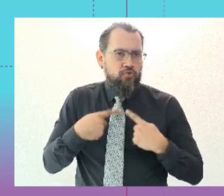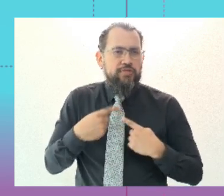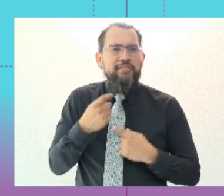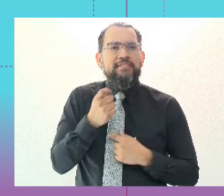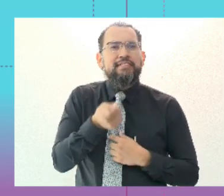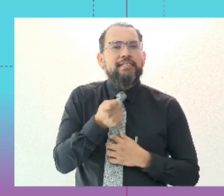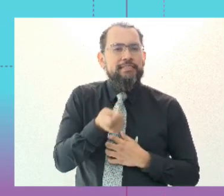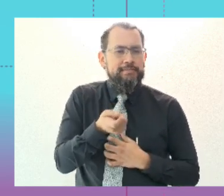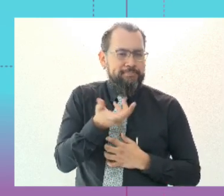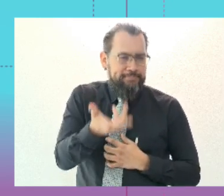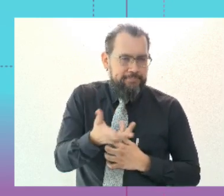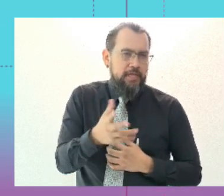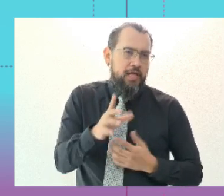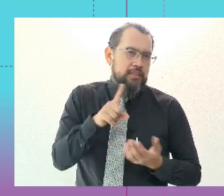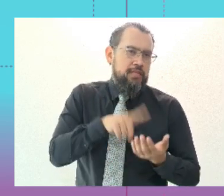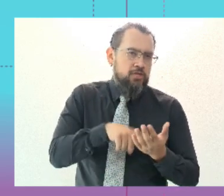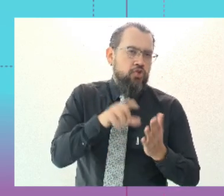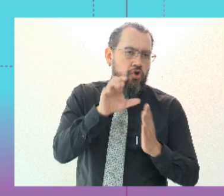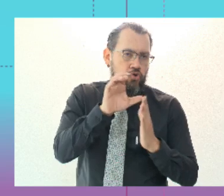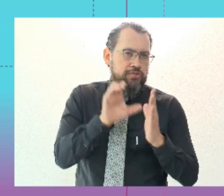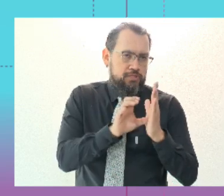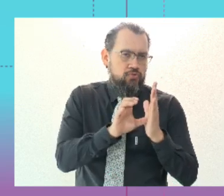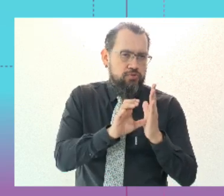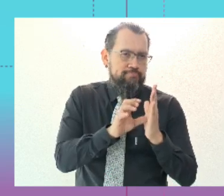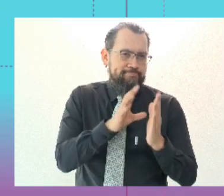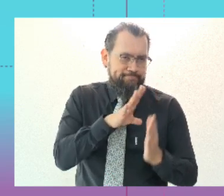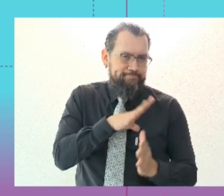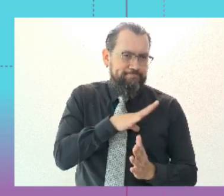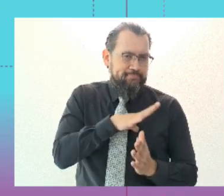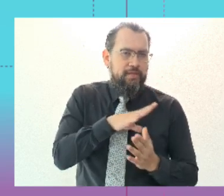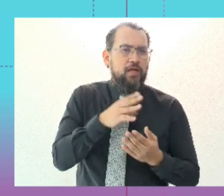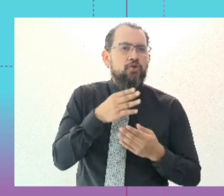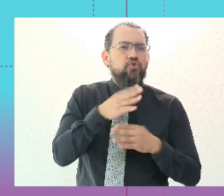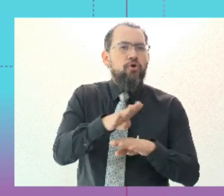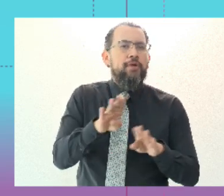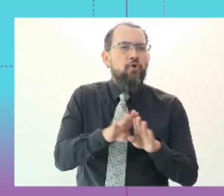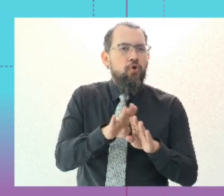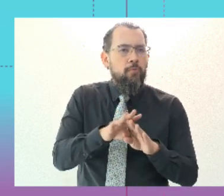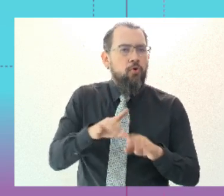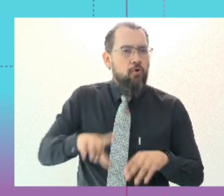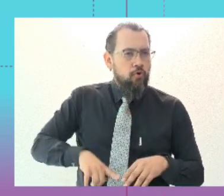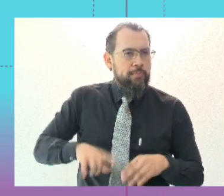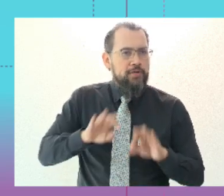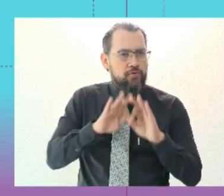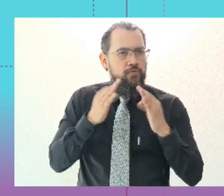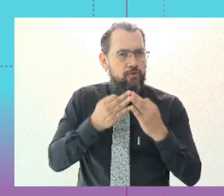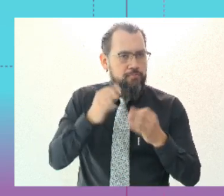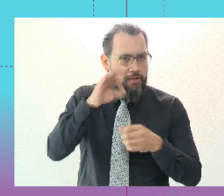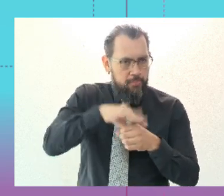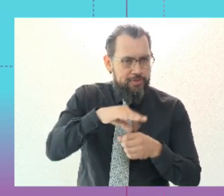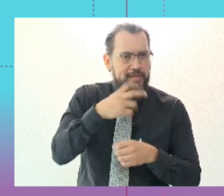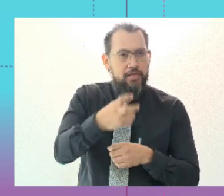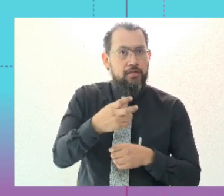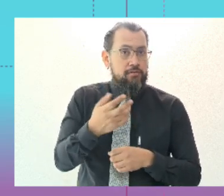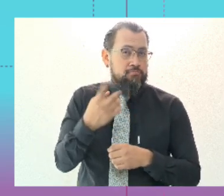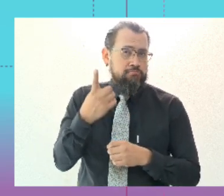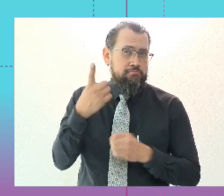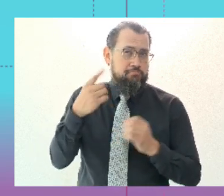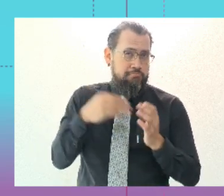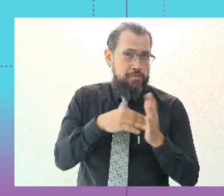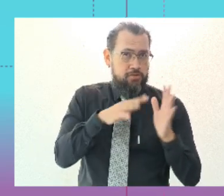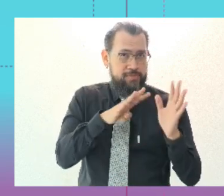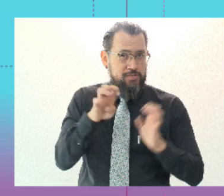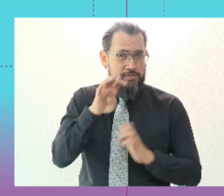que este principio constitucional que yo les explico de democracia que existe en la Constitución no desde